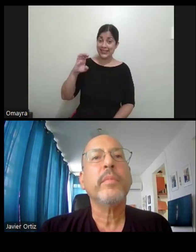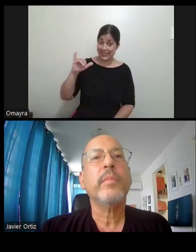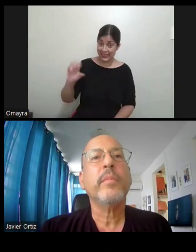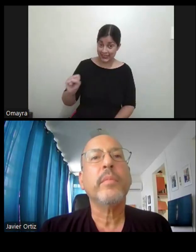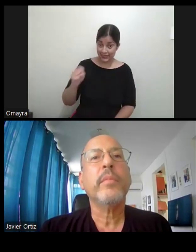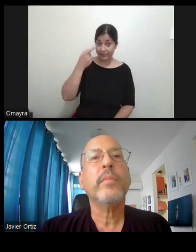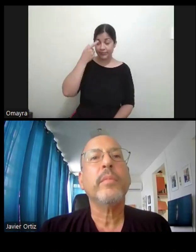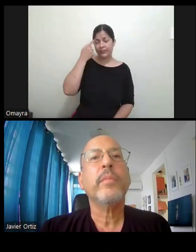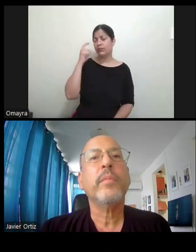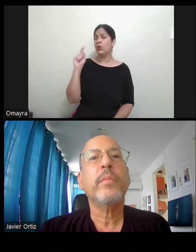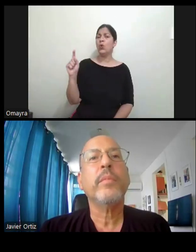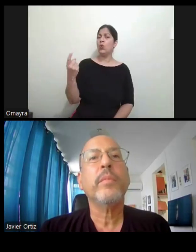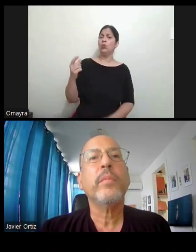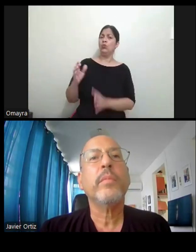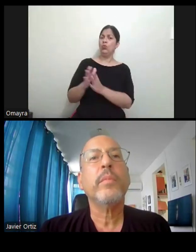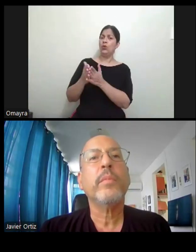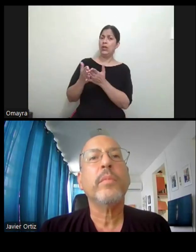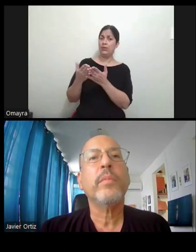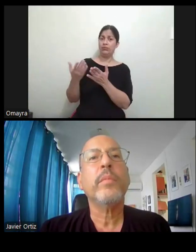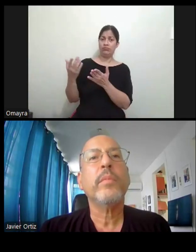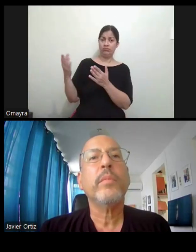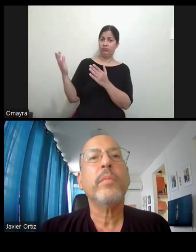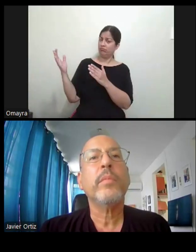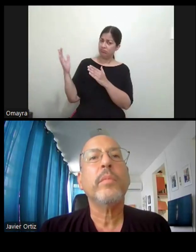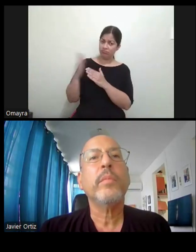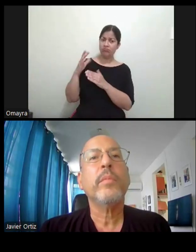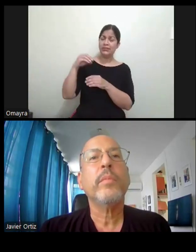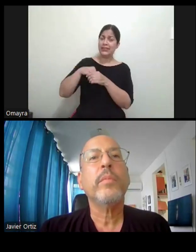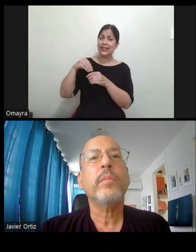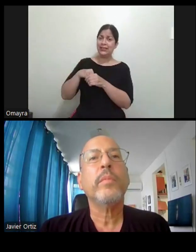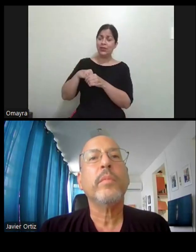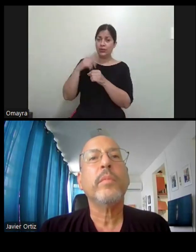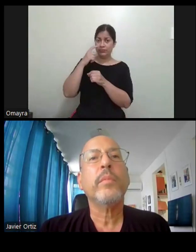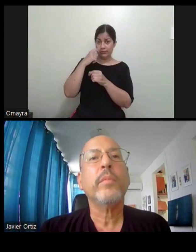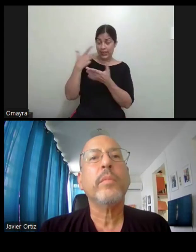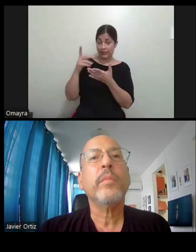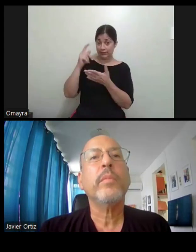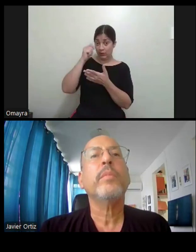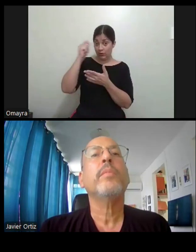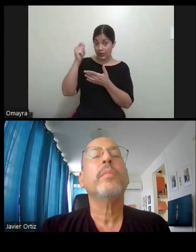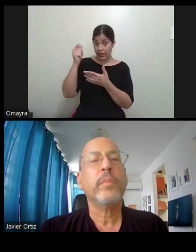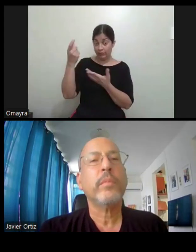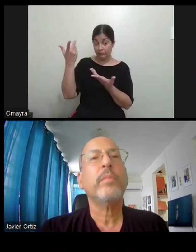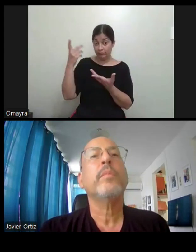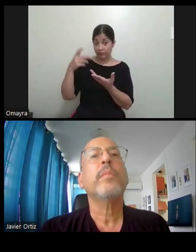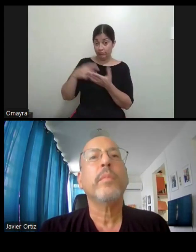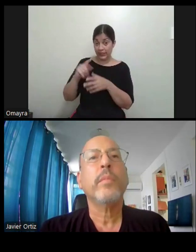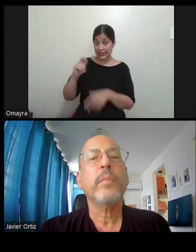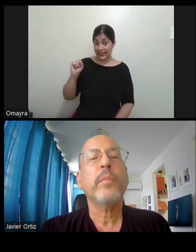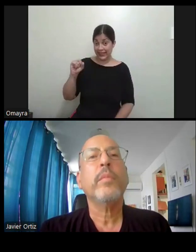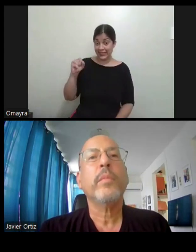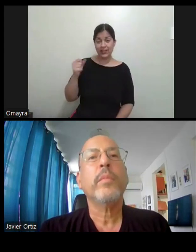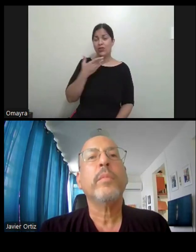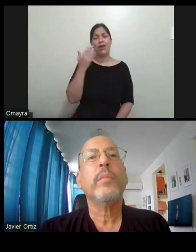uno ¿verdad? De los pilares también dentro de lo que es el marco teórico en la tesis. No había otro